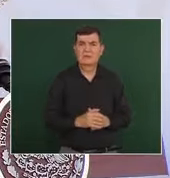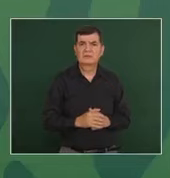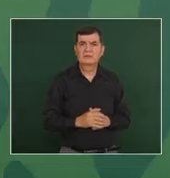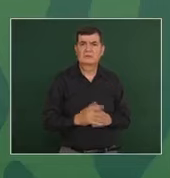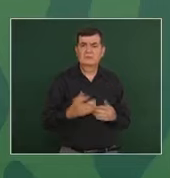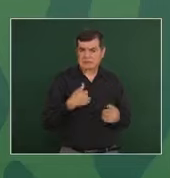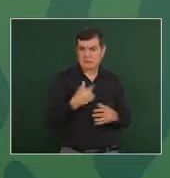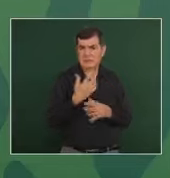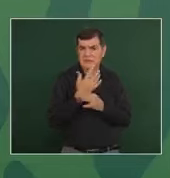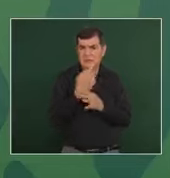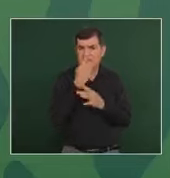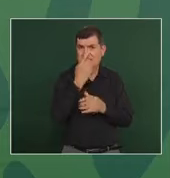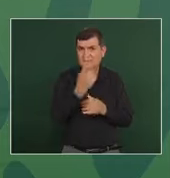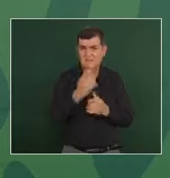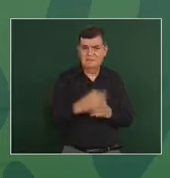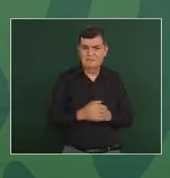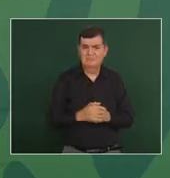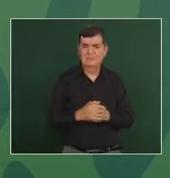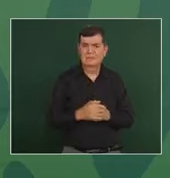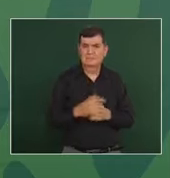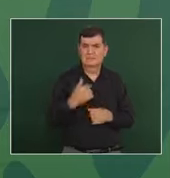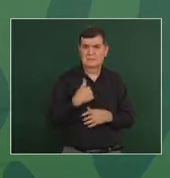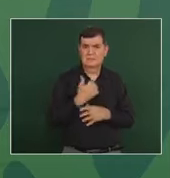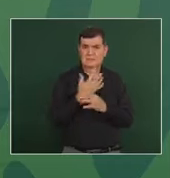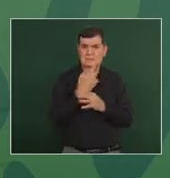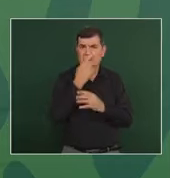Todo esto lo estoy diciendo